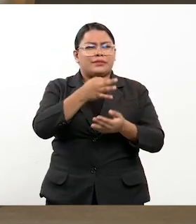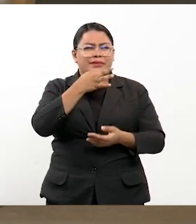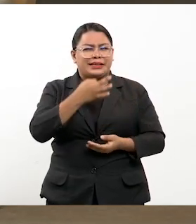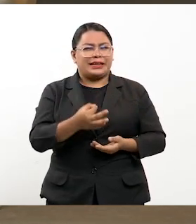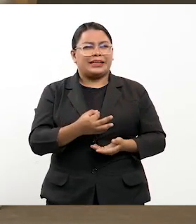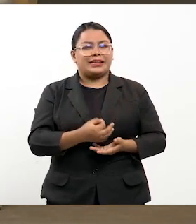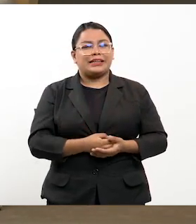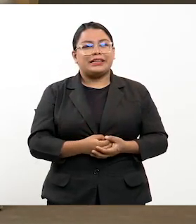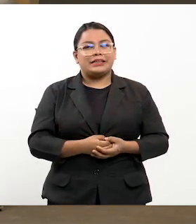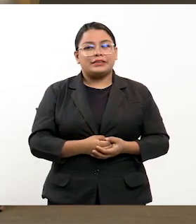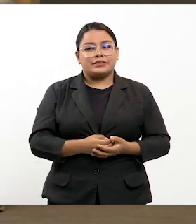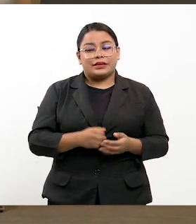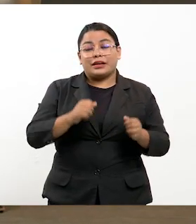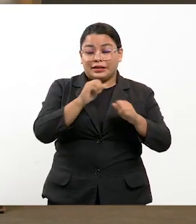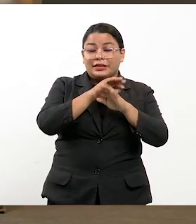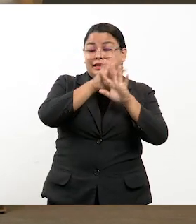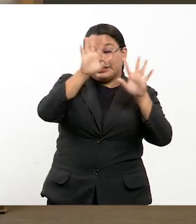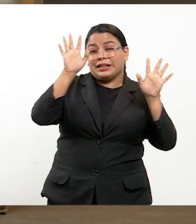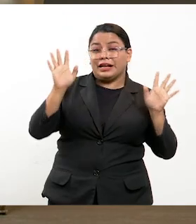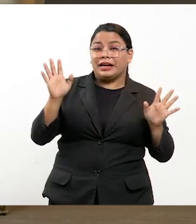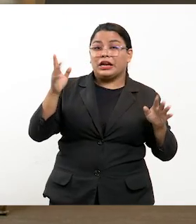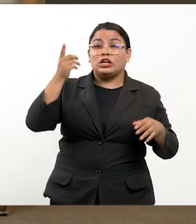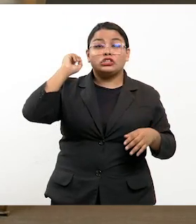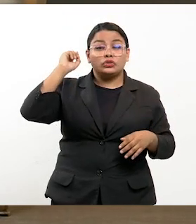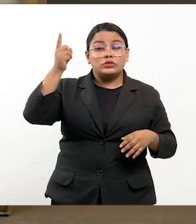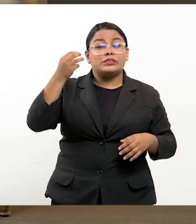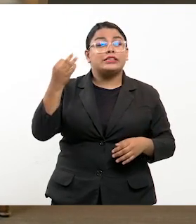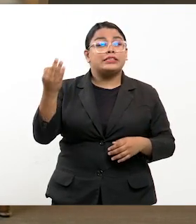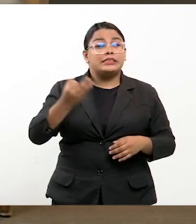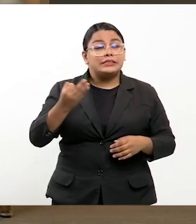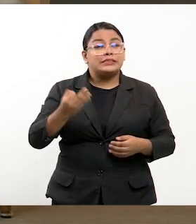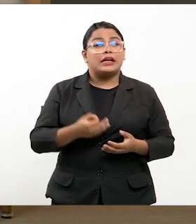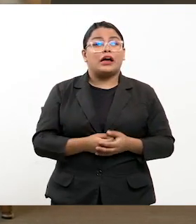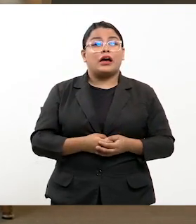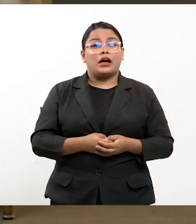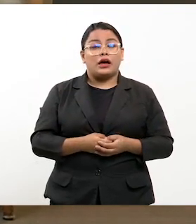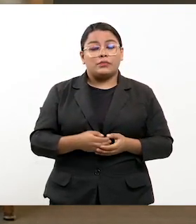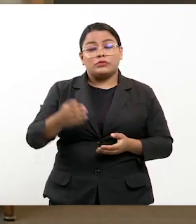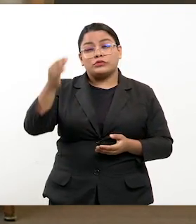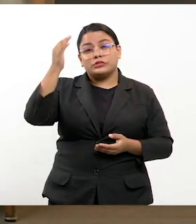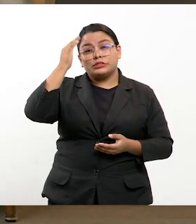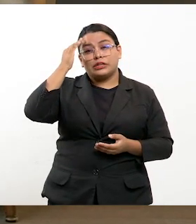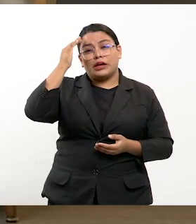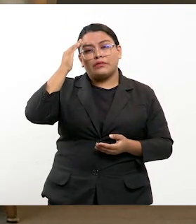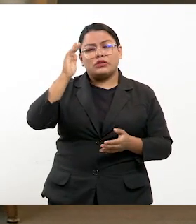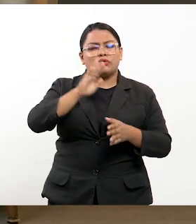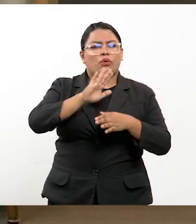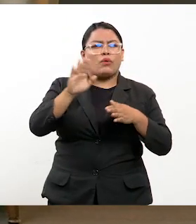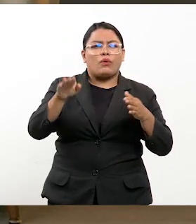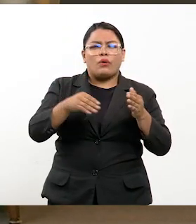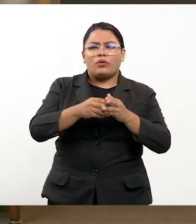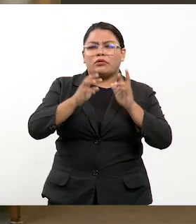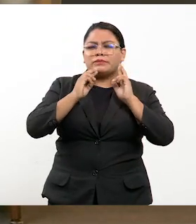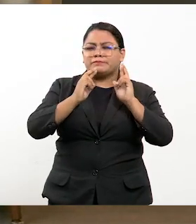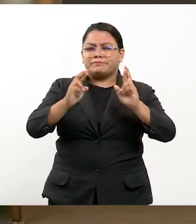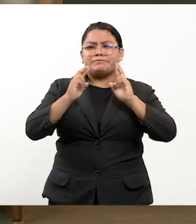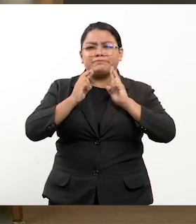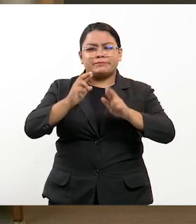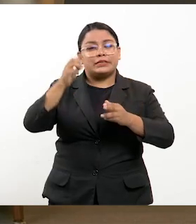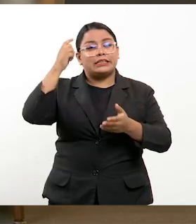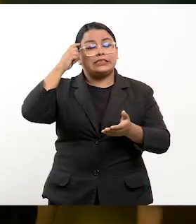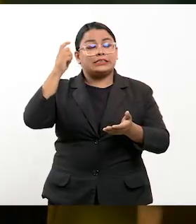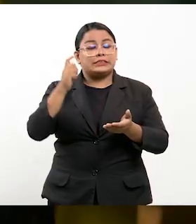equivoco? Por supuesto, como docentes es necesario que conozcamos todas las respuestas de la